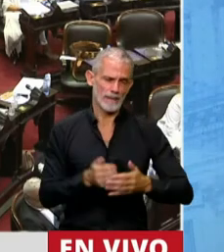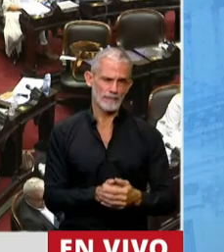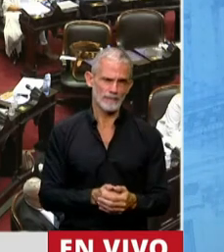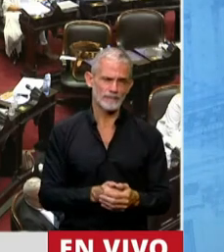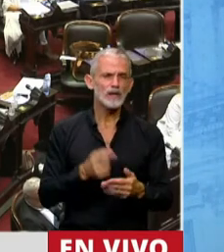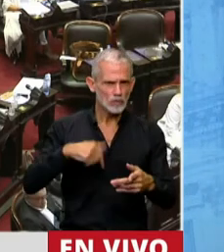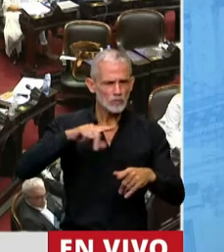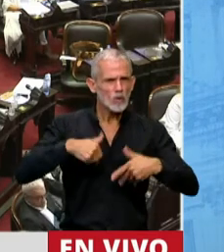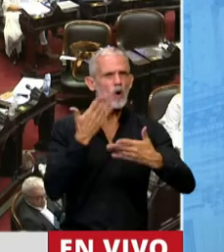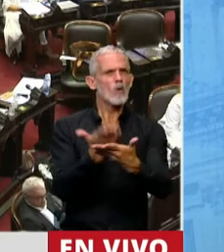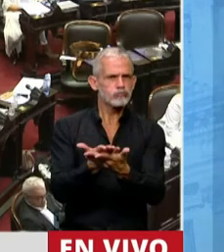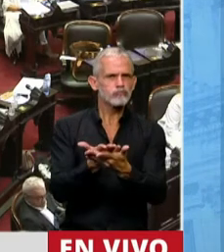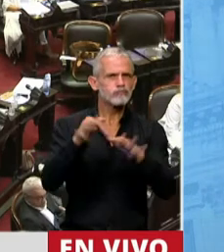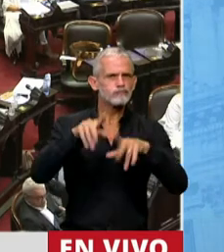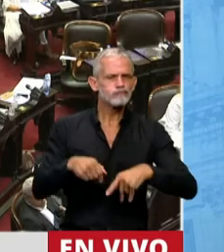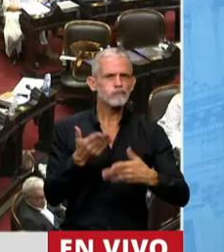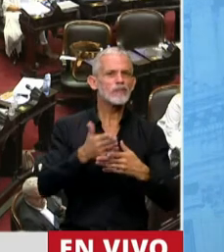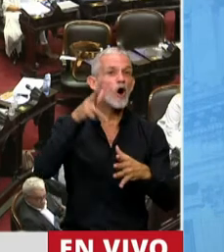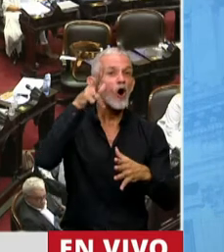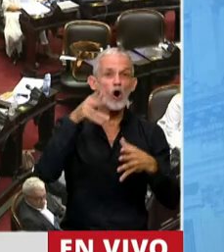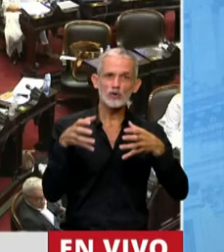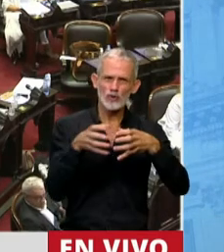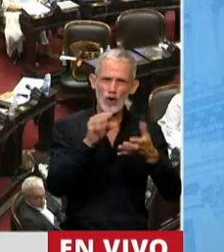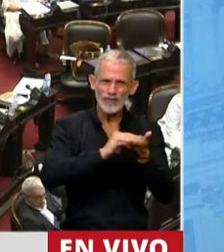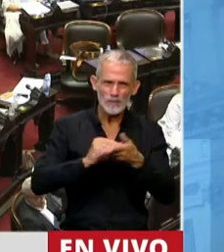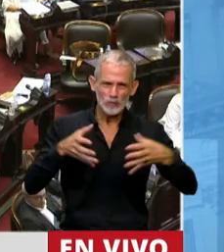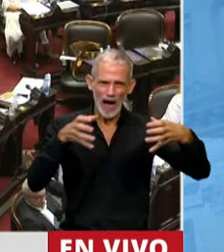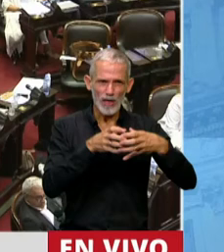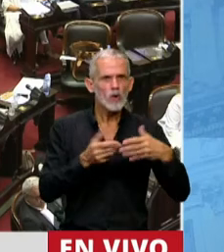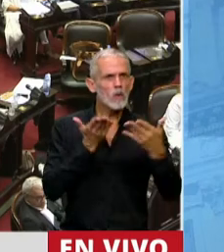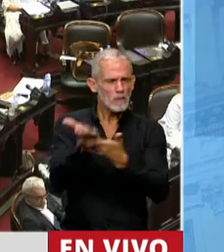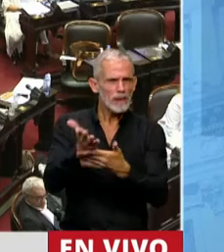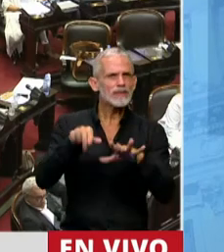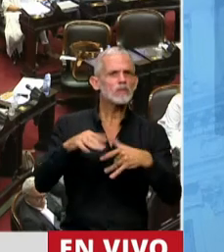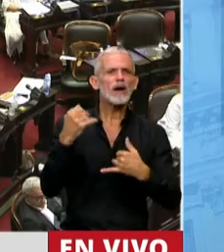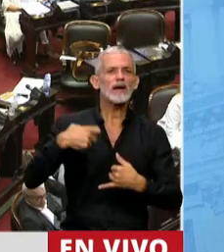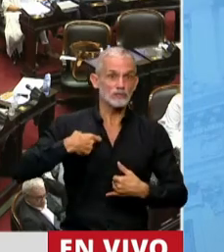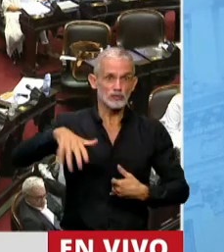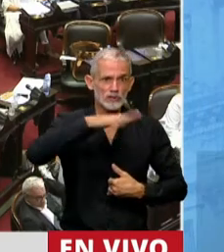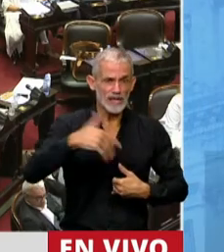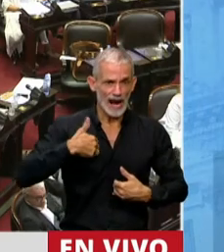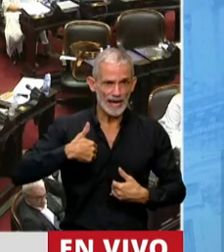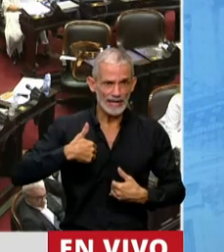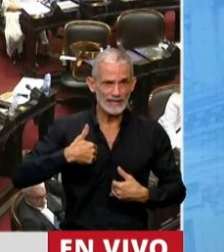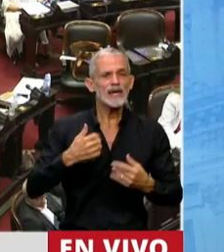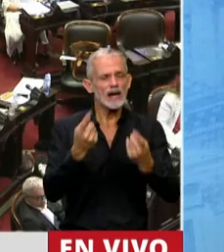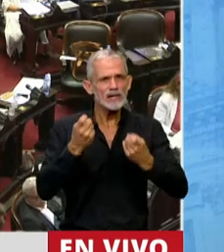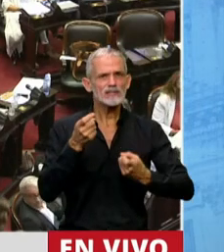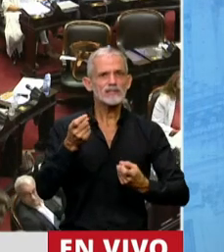Hemos presentado un pedido de informe con 8 colegas diputados y creo que la sociedad argentina está